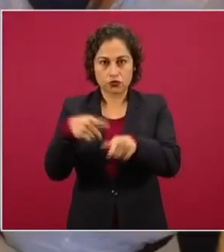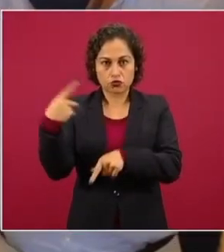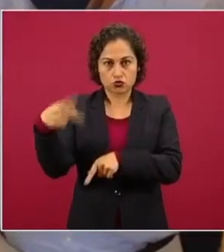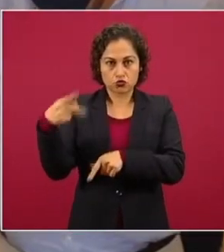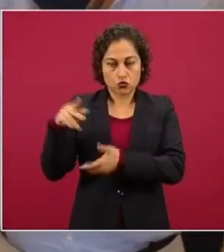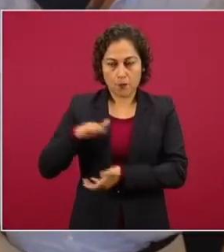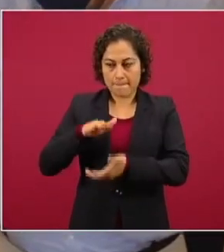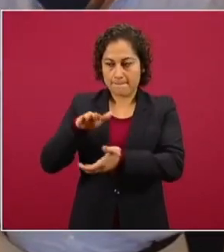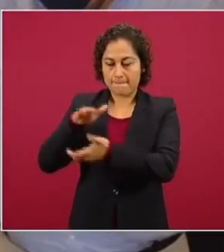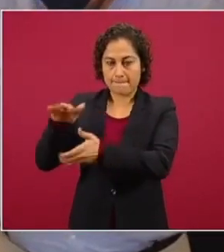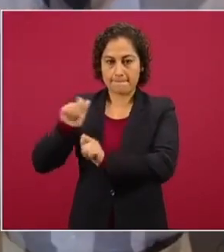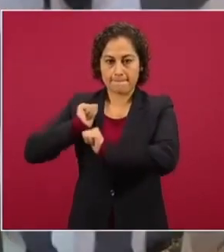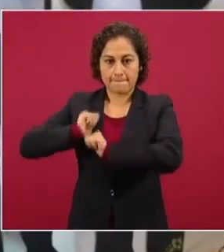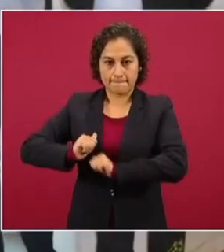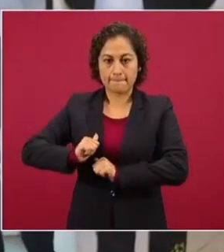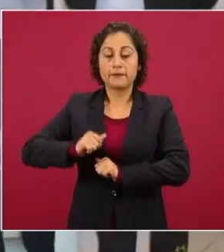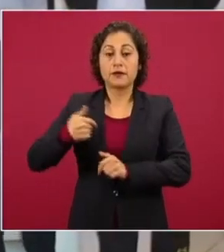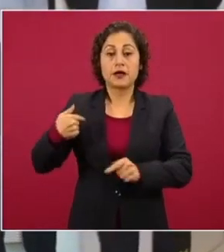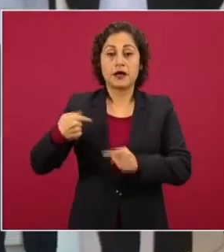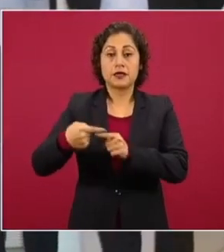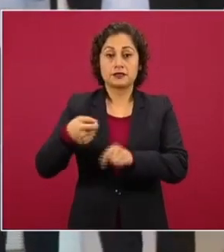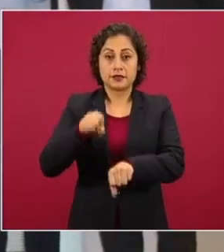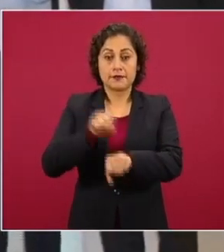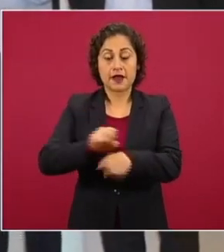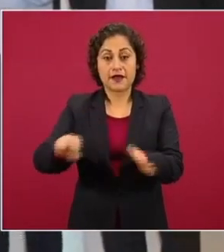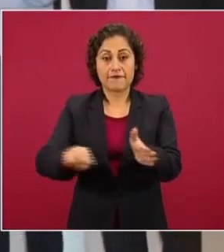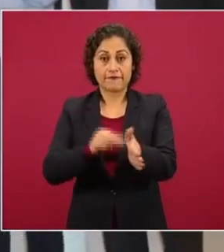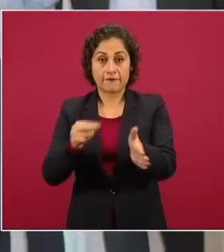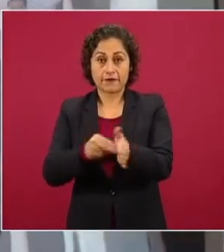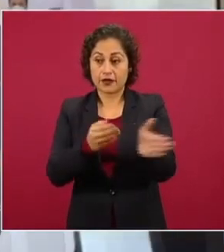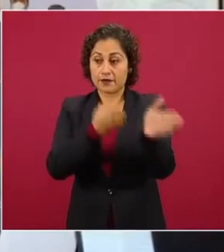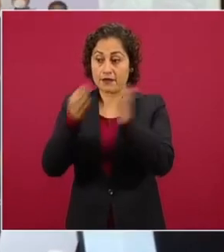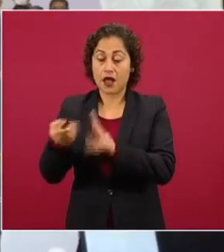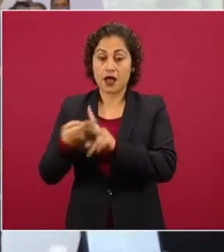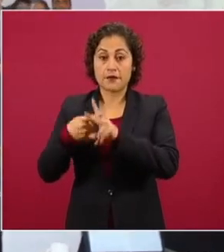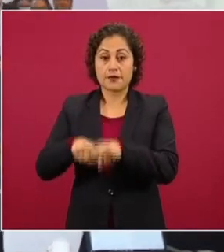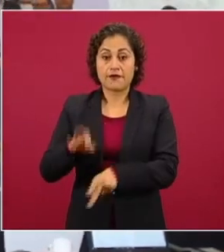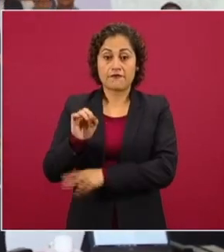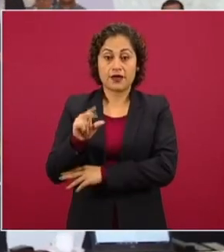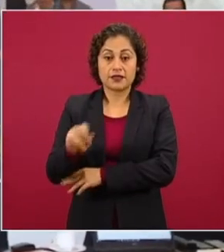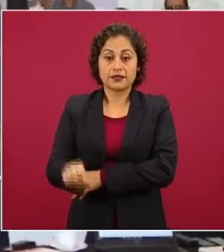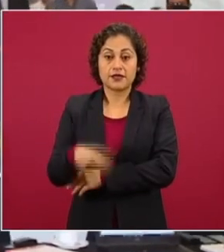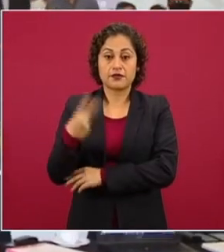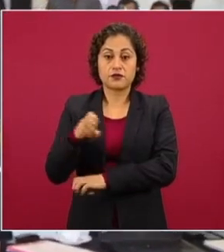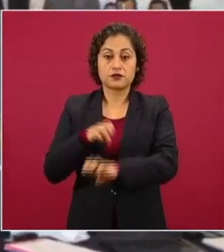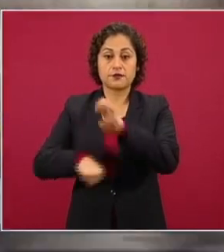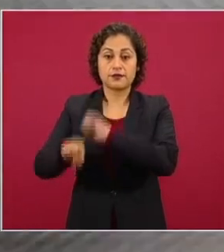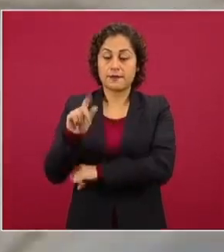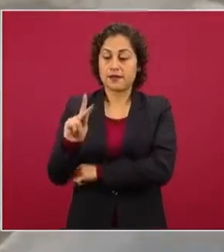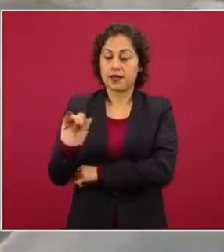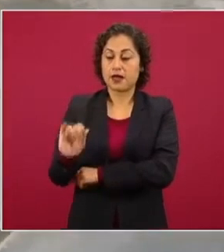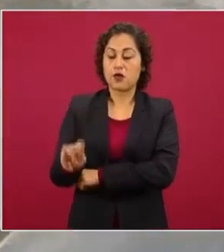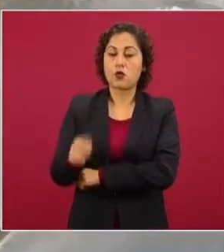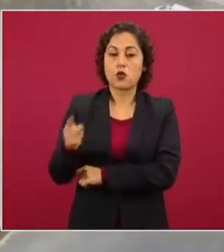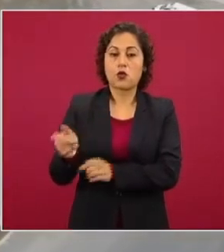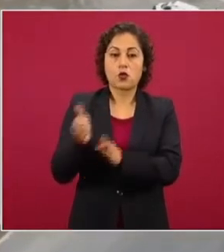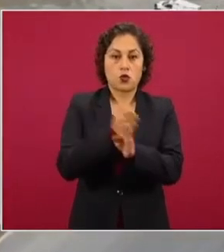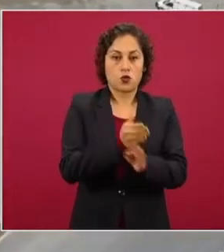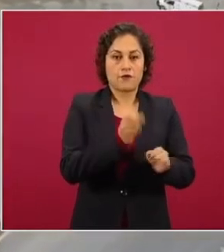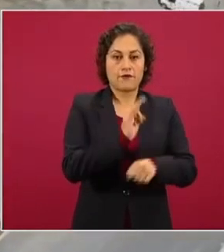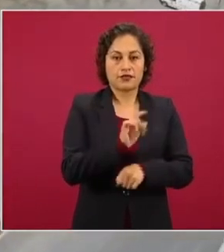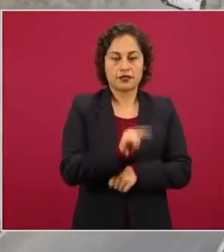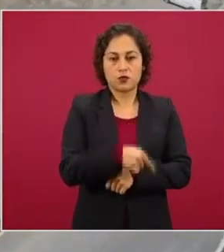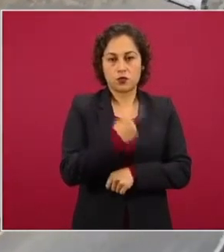Esta semana se realizó la firma de seguimiento a la fase 2 con la empresa ICA Fluor, correspondiente al paquete 1. El avance en el montaje